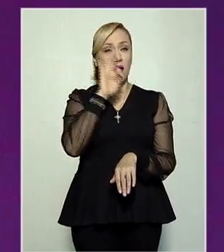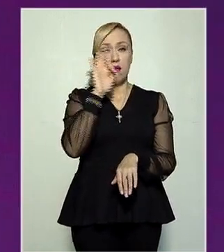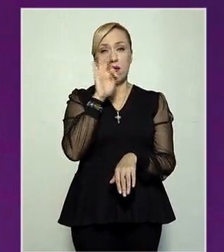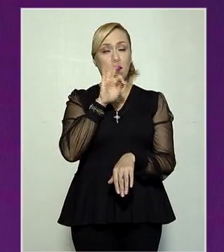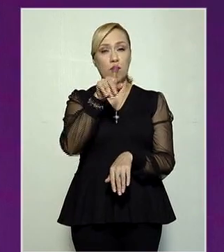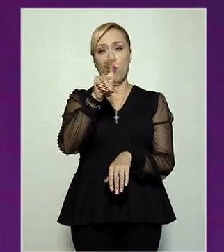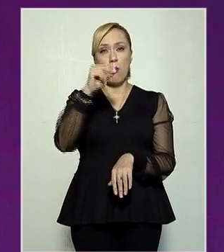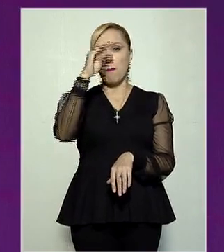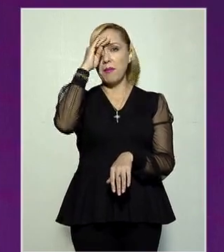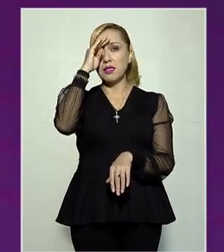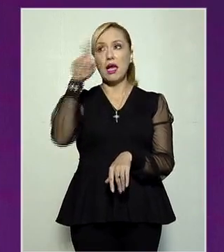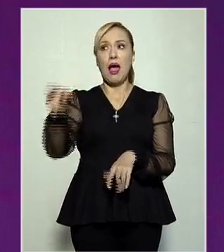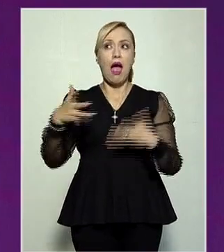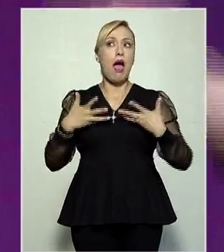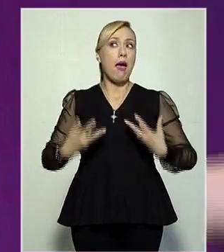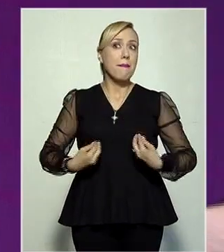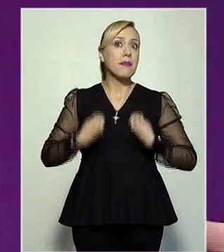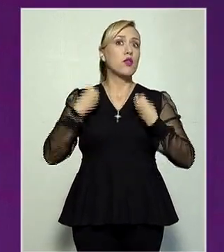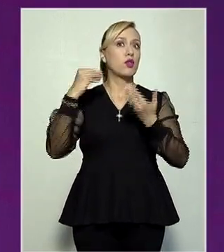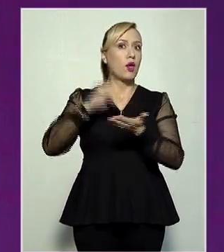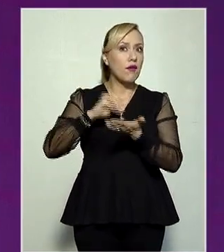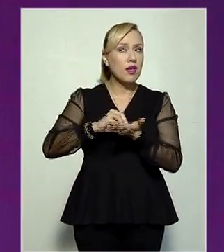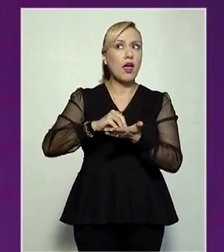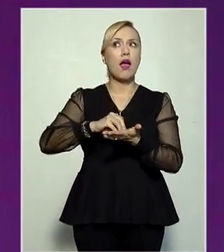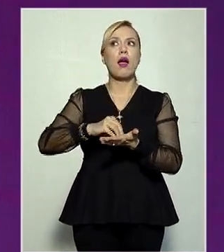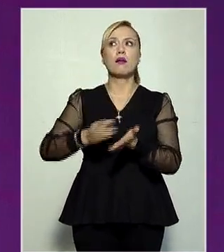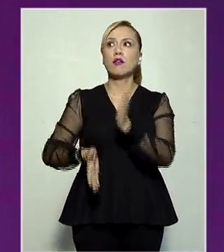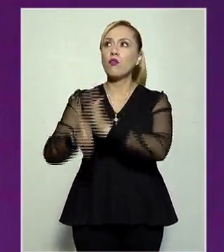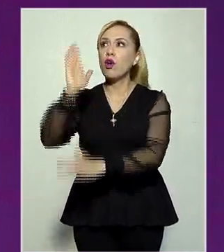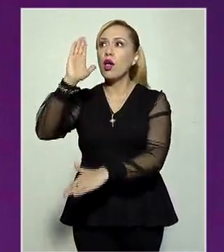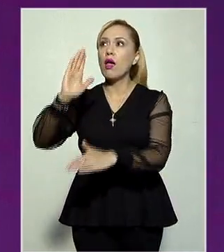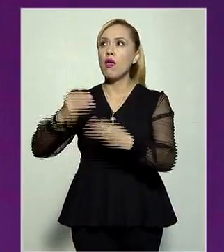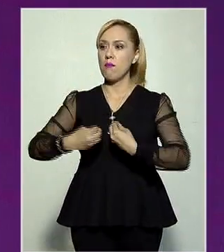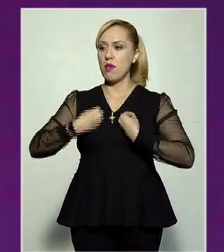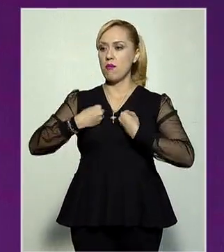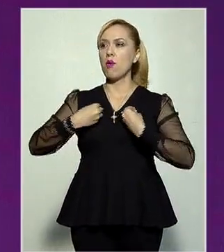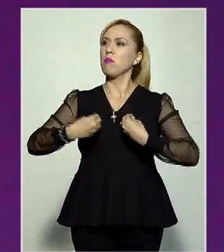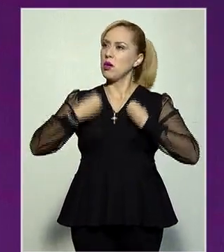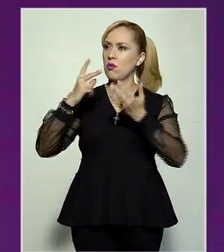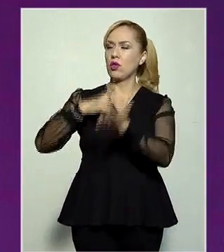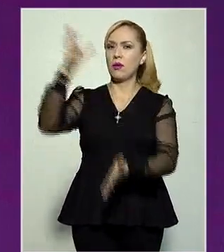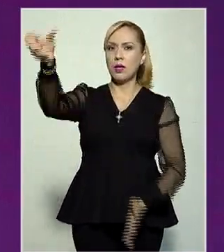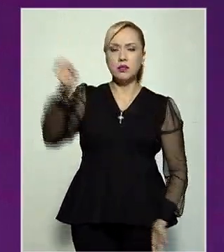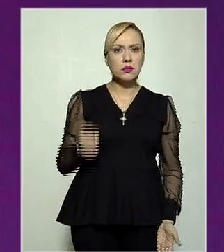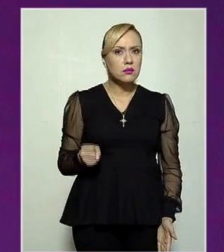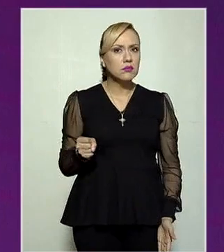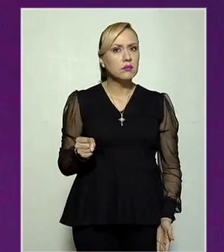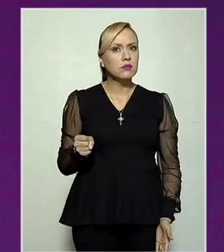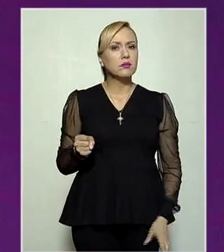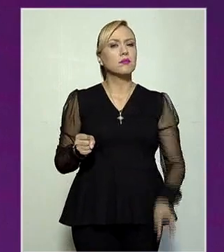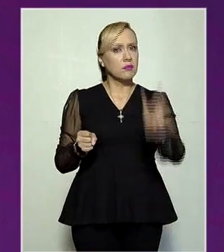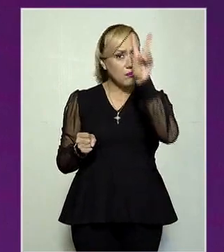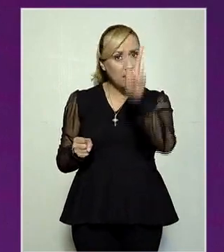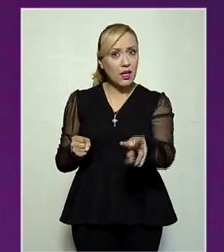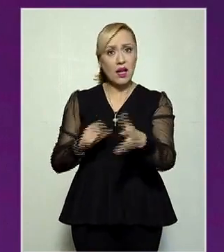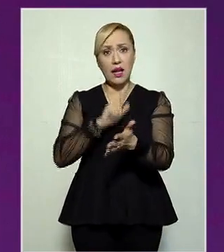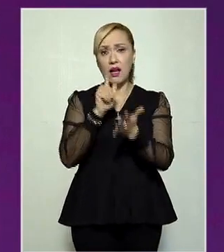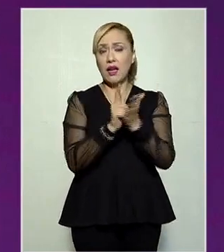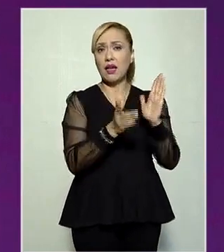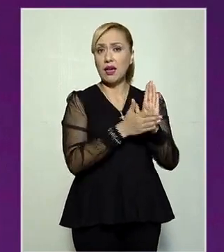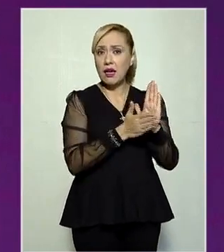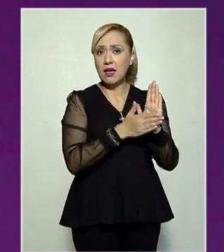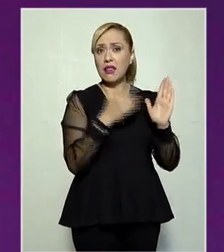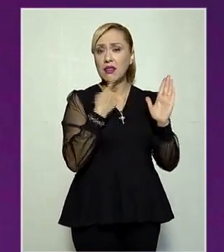mente la presunción de vida todo el tiempo, el vivo se los llevaron vivos, los queremos, ¿no? Que no solo es una consigna política, sino que es un tema jurídico. Tú tienes que